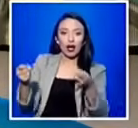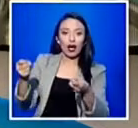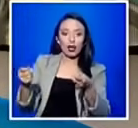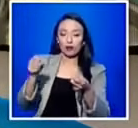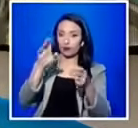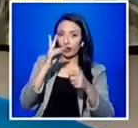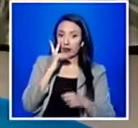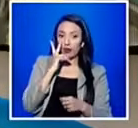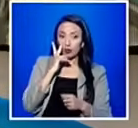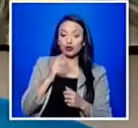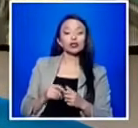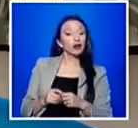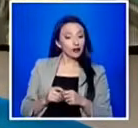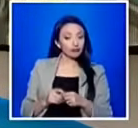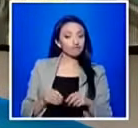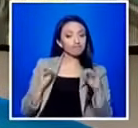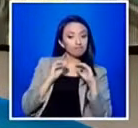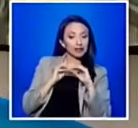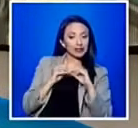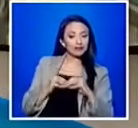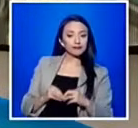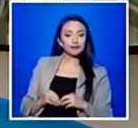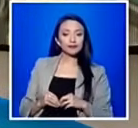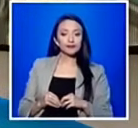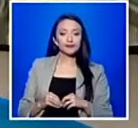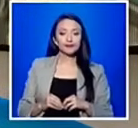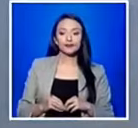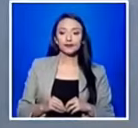un reportaje y nos da los detalles.